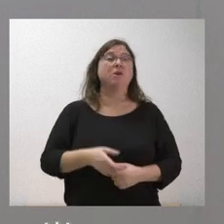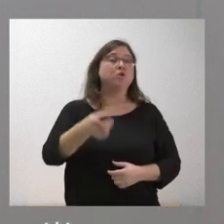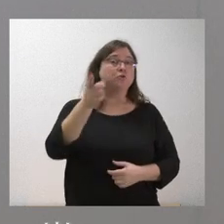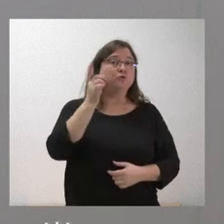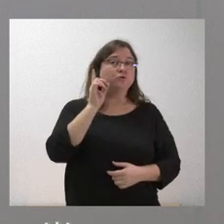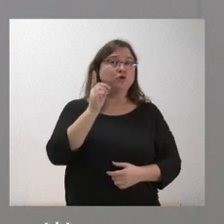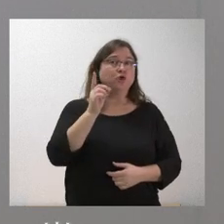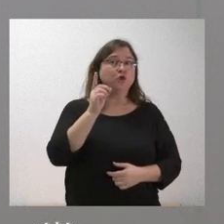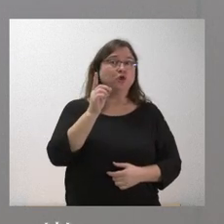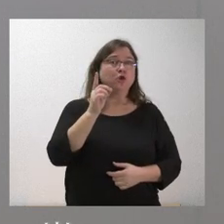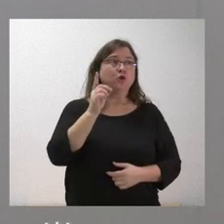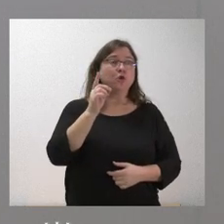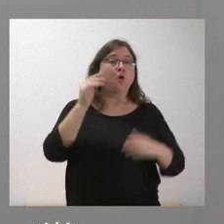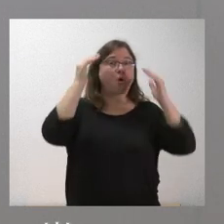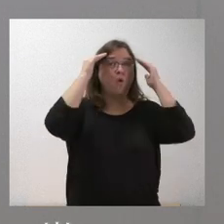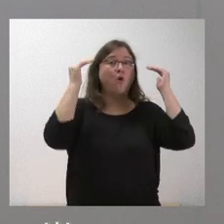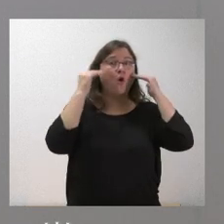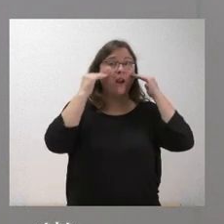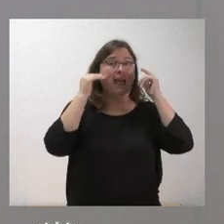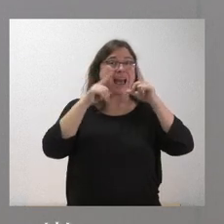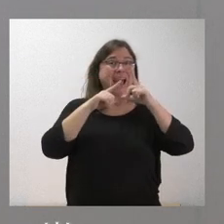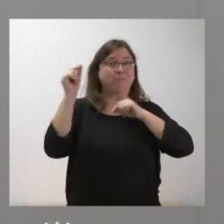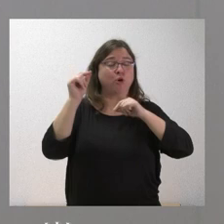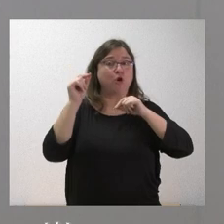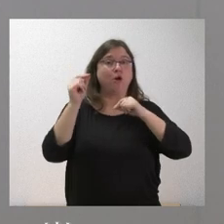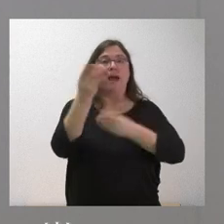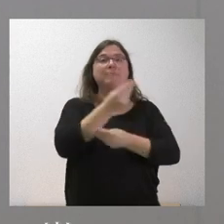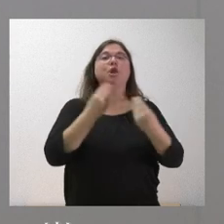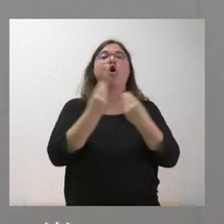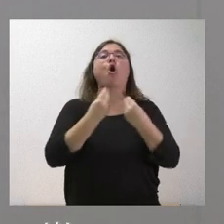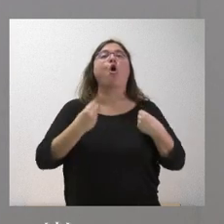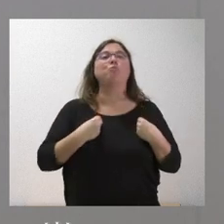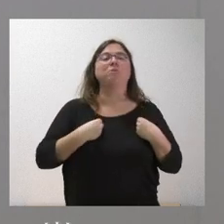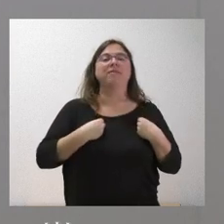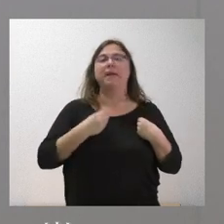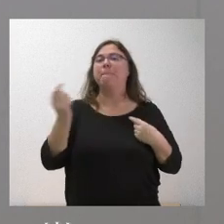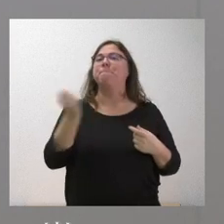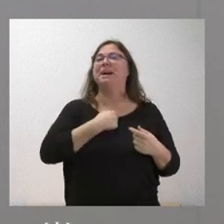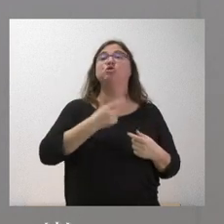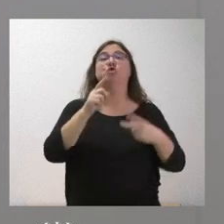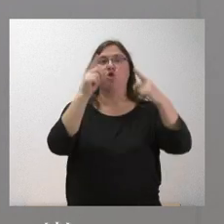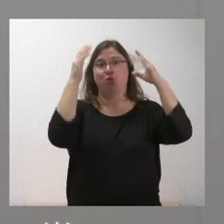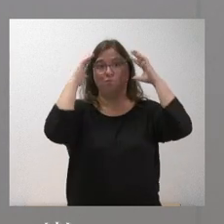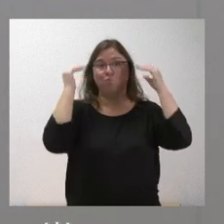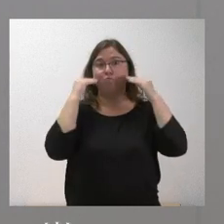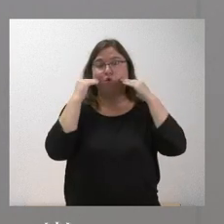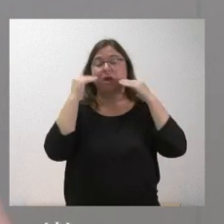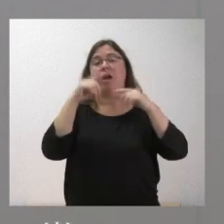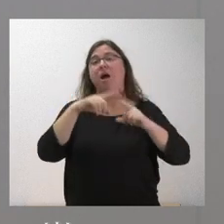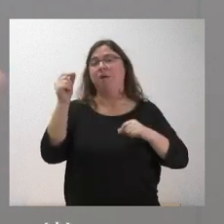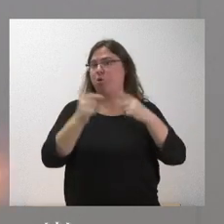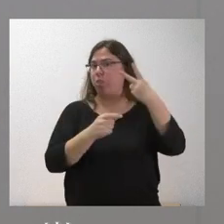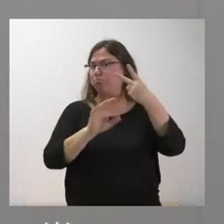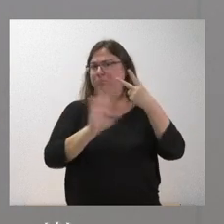mundo Corea y Japón tienen mejor nivel de convivencia en los centros educativos de lo que lo tenemos nosotros esto es en parte puestas medidas por tanto es muy